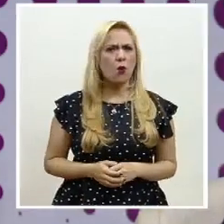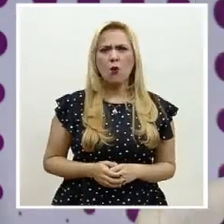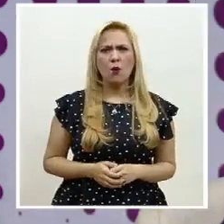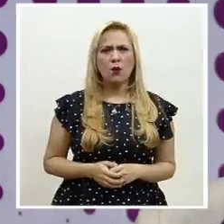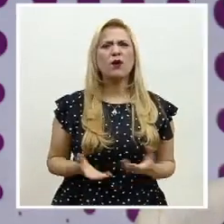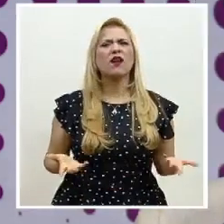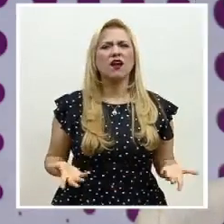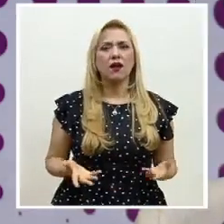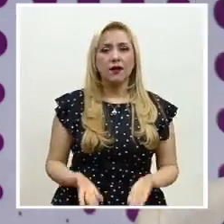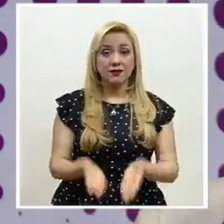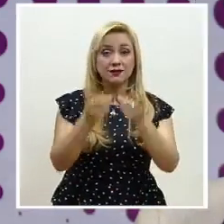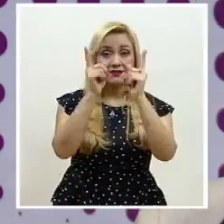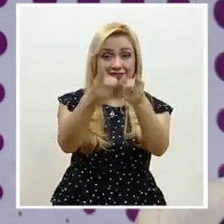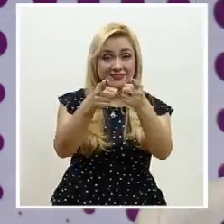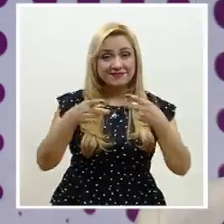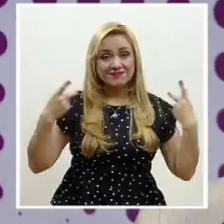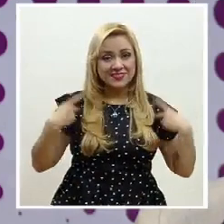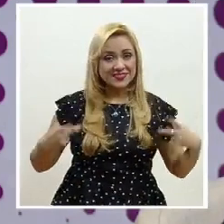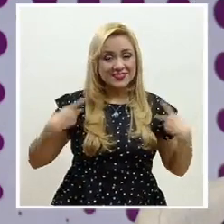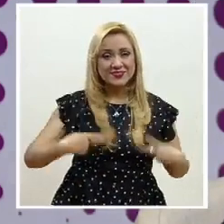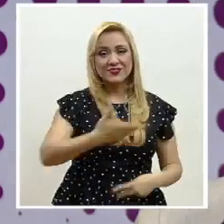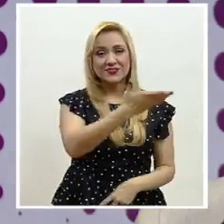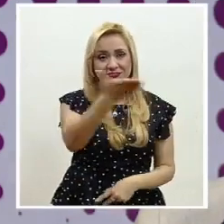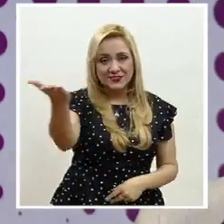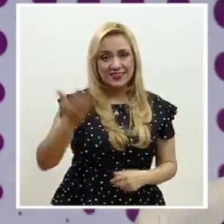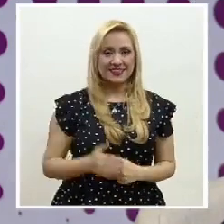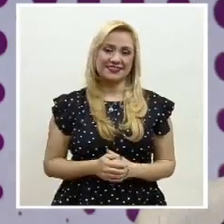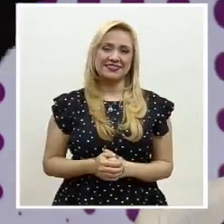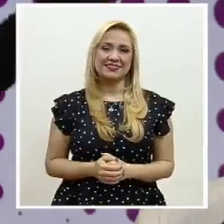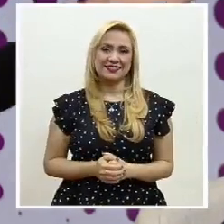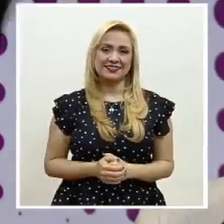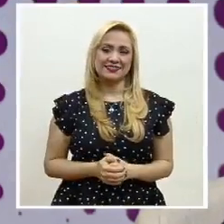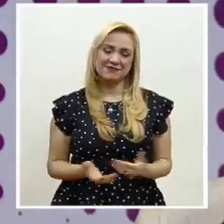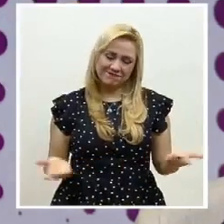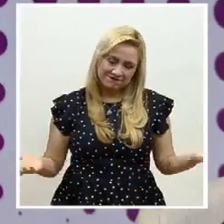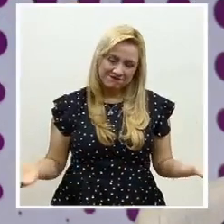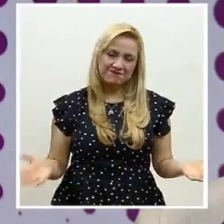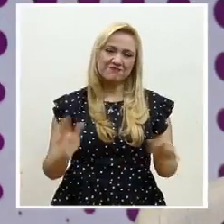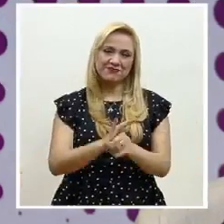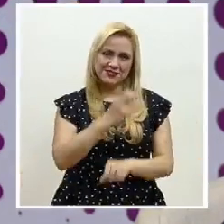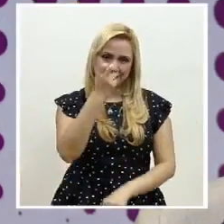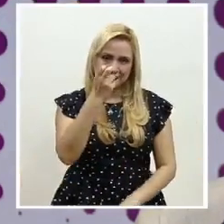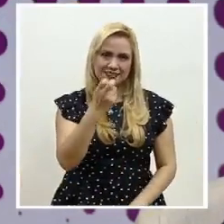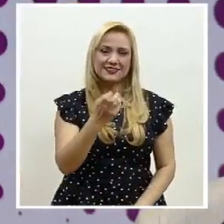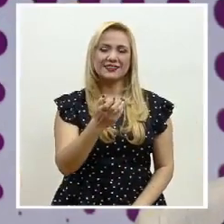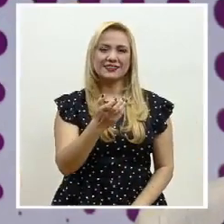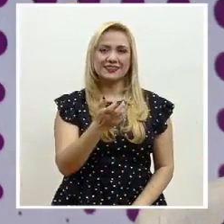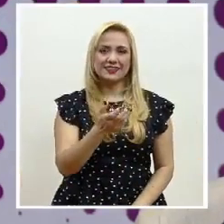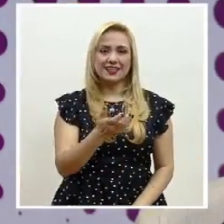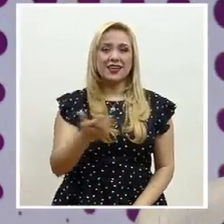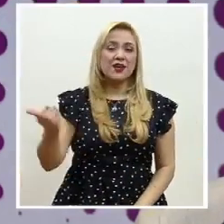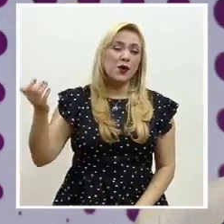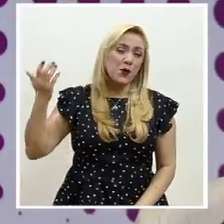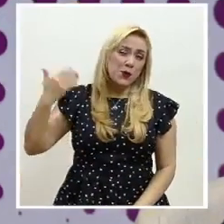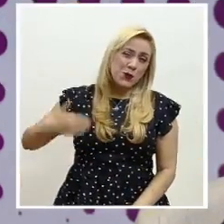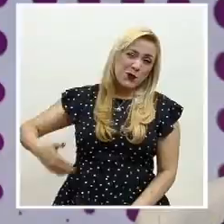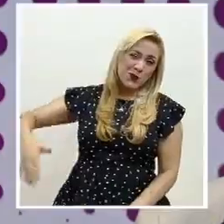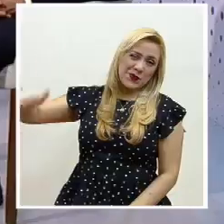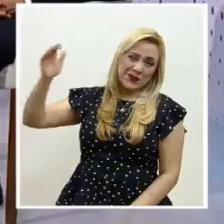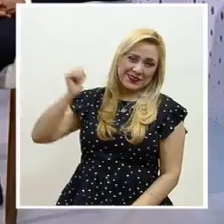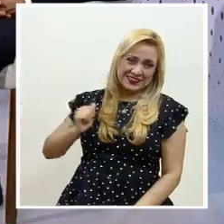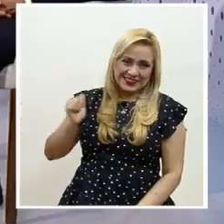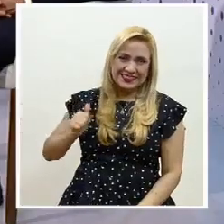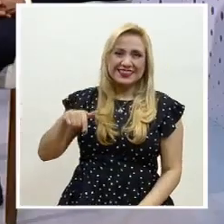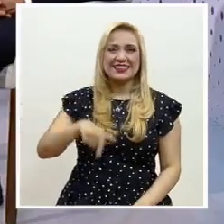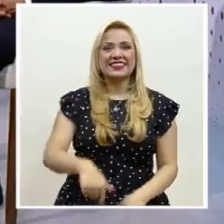las personas. Entonces, invitar precisamente, ¿no?, a los de mayor antigüedad, a los más nuevos,